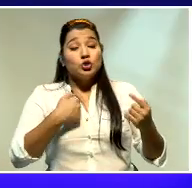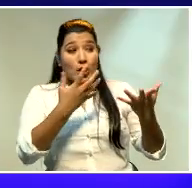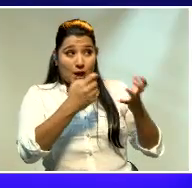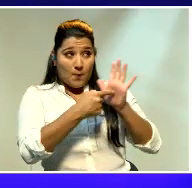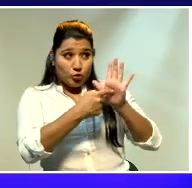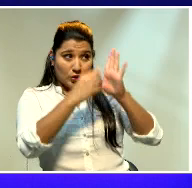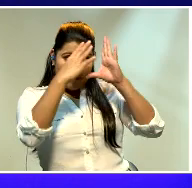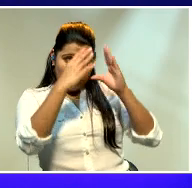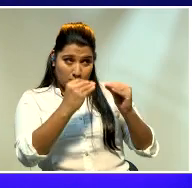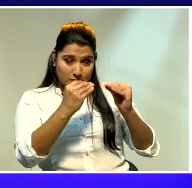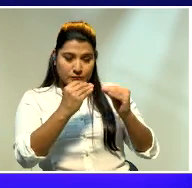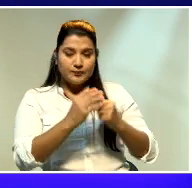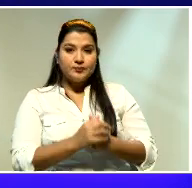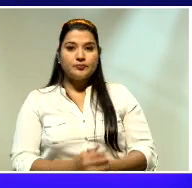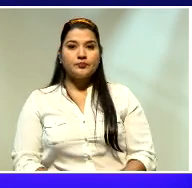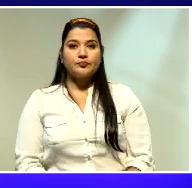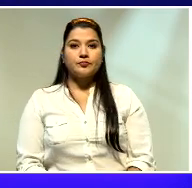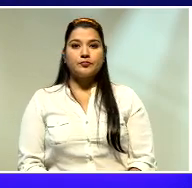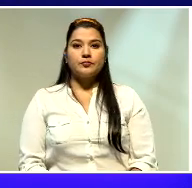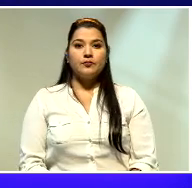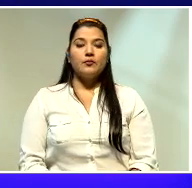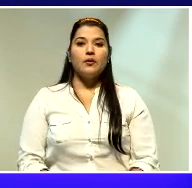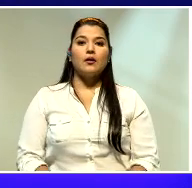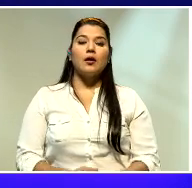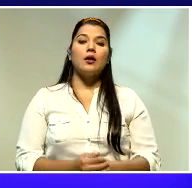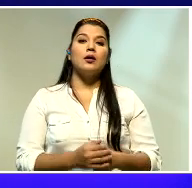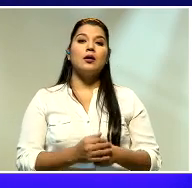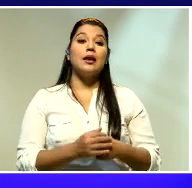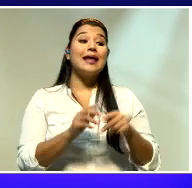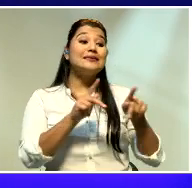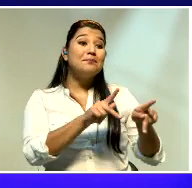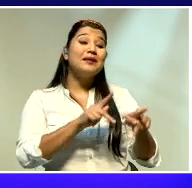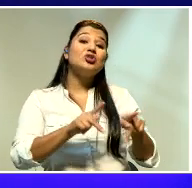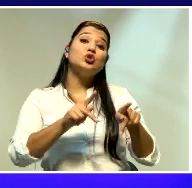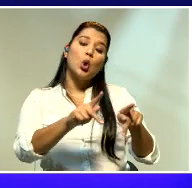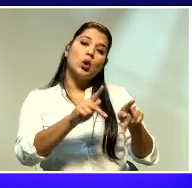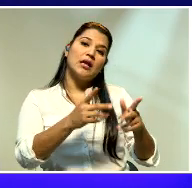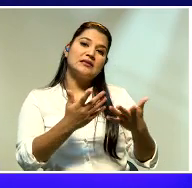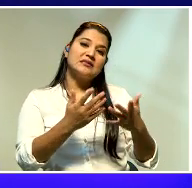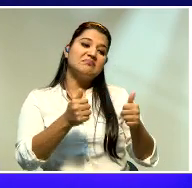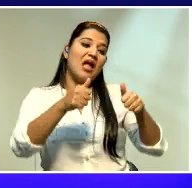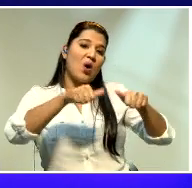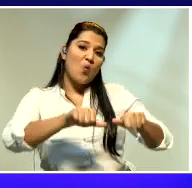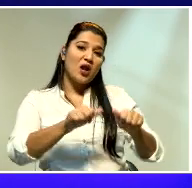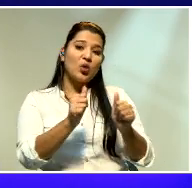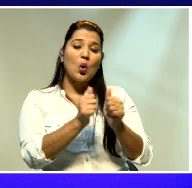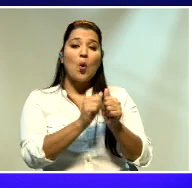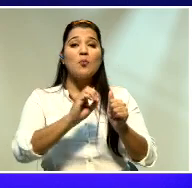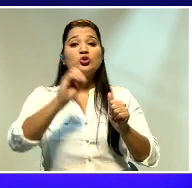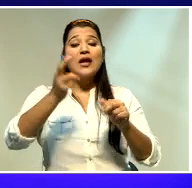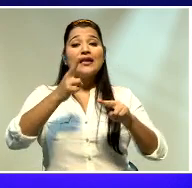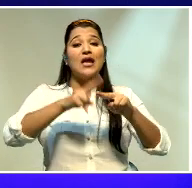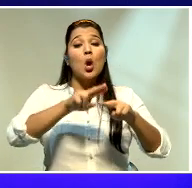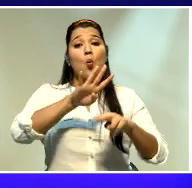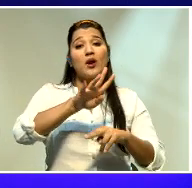exponer, presidente. El argumento de quienes defienden colocar tasas del 43% o